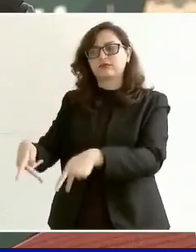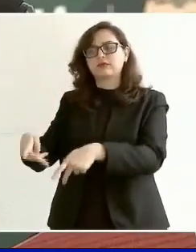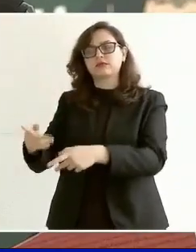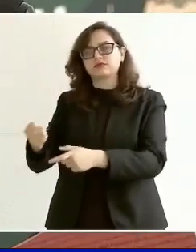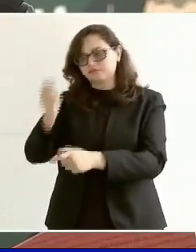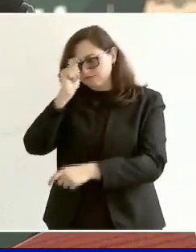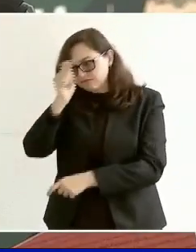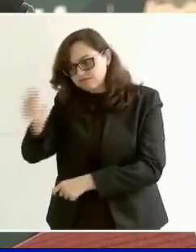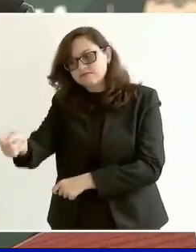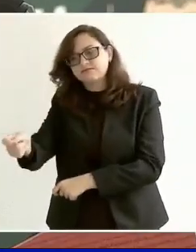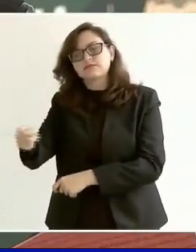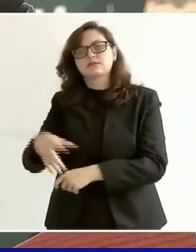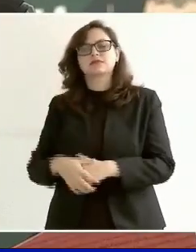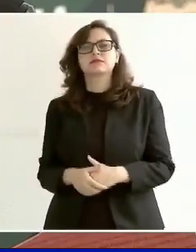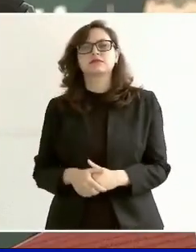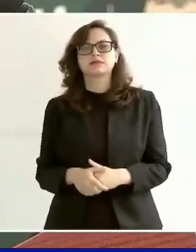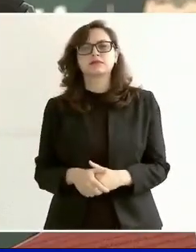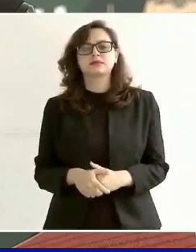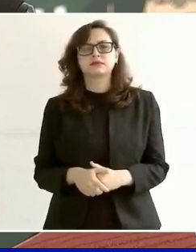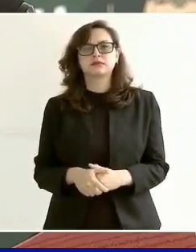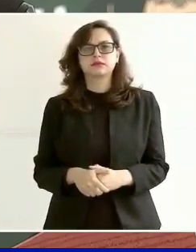obelisco.